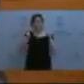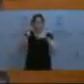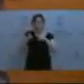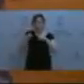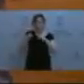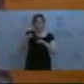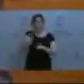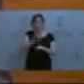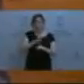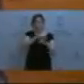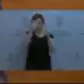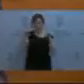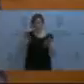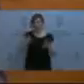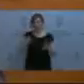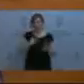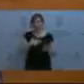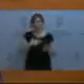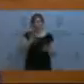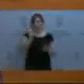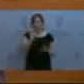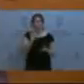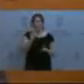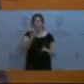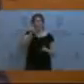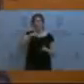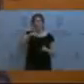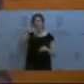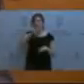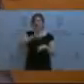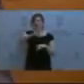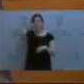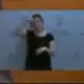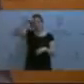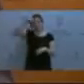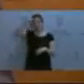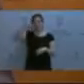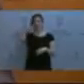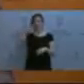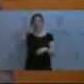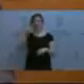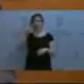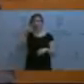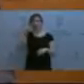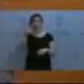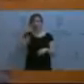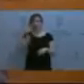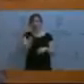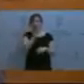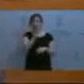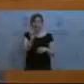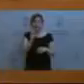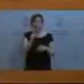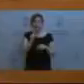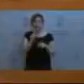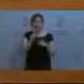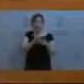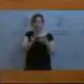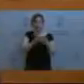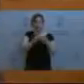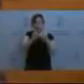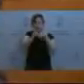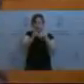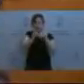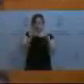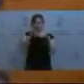claro. Y no me gustaría dejar de citar al profesor, al catedrático Lorenzo Arias Páramo, que ya a finales del siglo XX escribió un importante tratado sobre este asunto. No creo que me